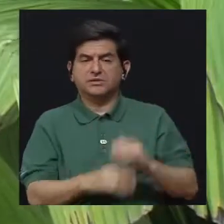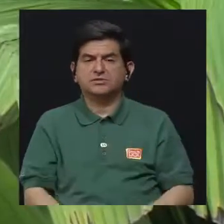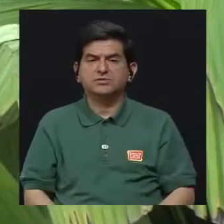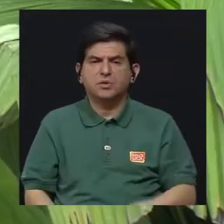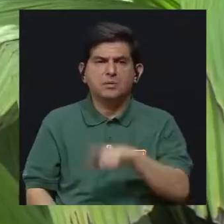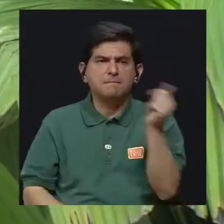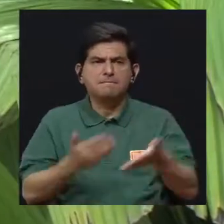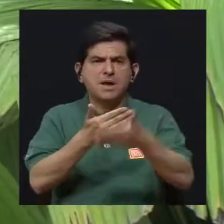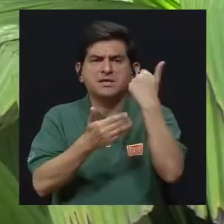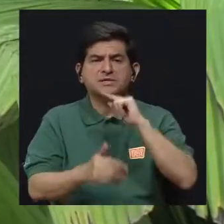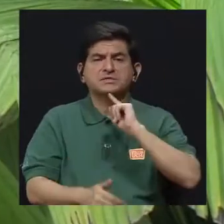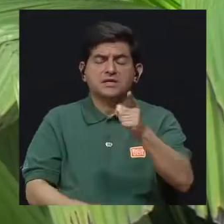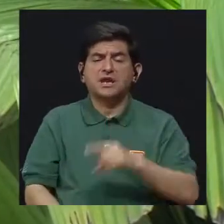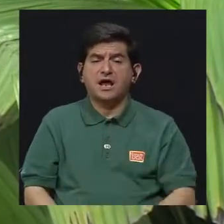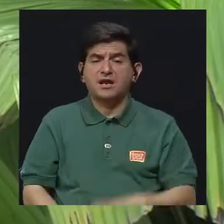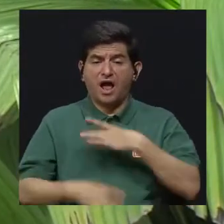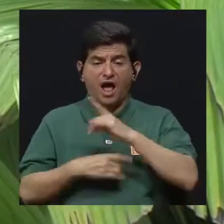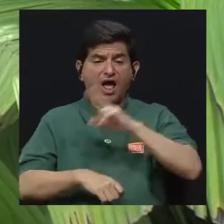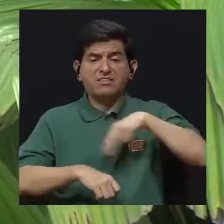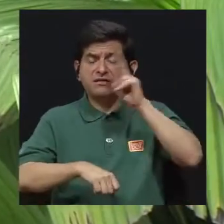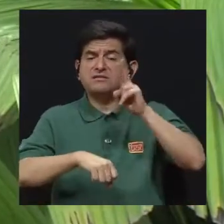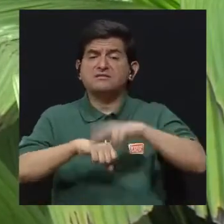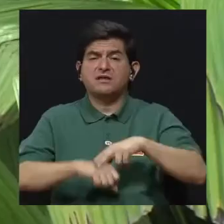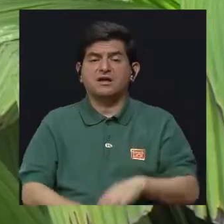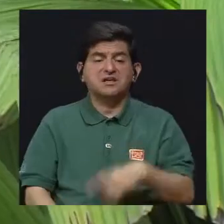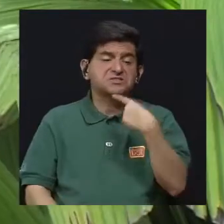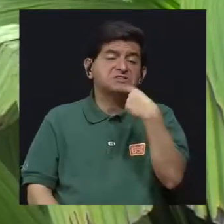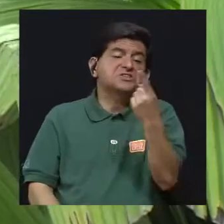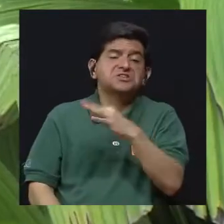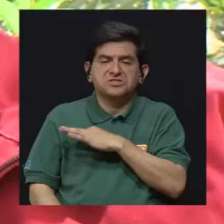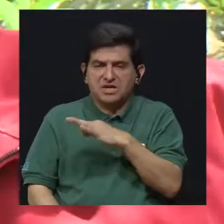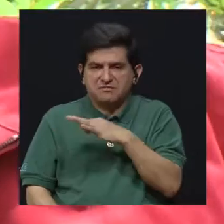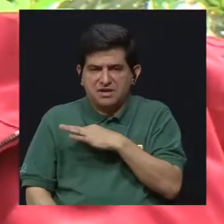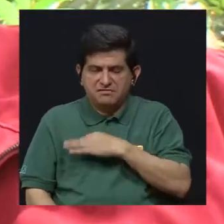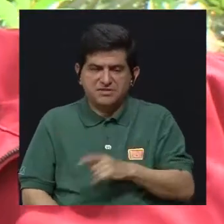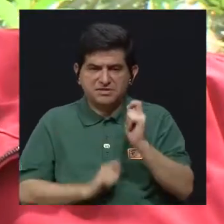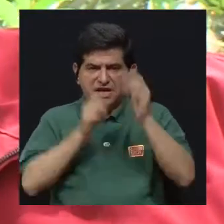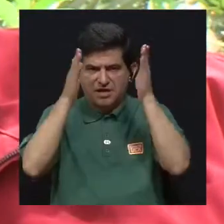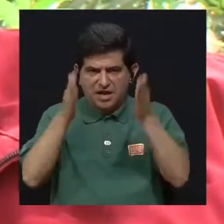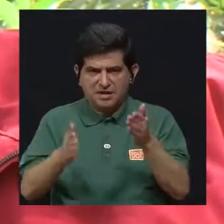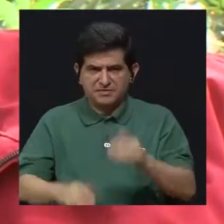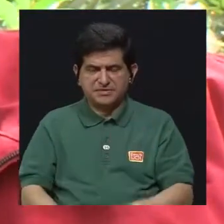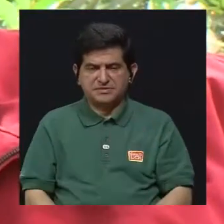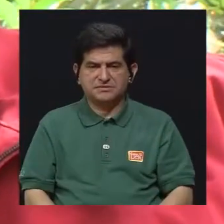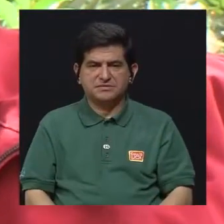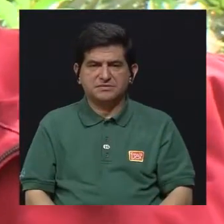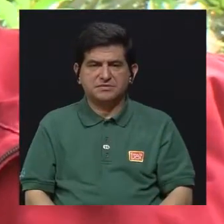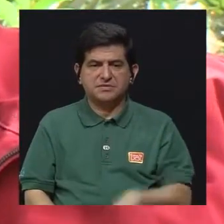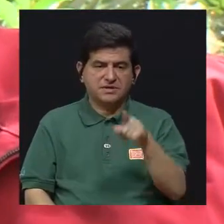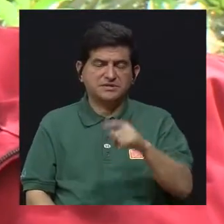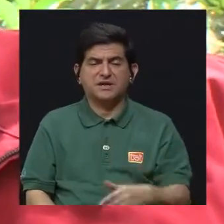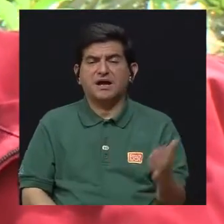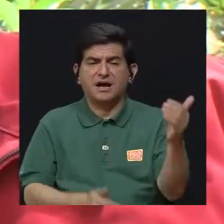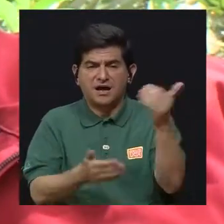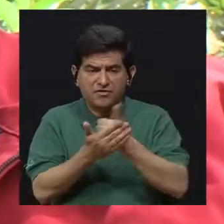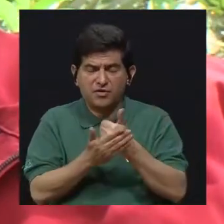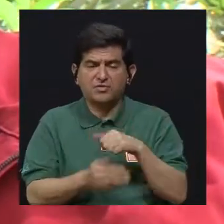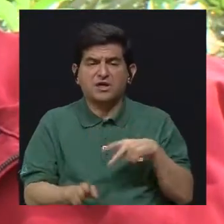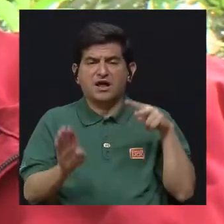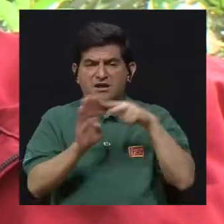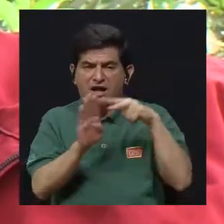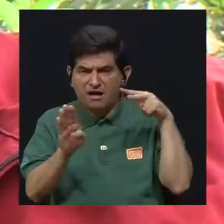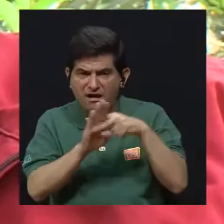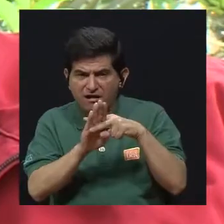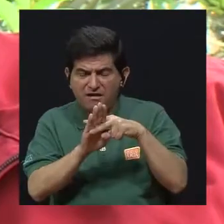viene hace unos meses y se declara de conveniencia nacional, dizque para beneficiar a los pescadores que habían colectado esas